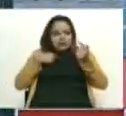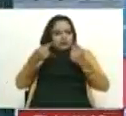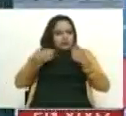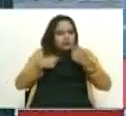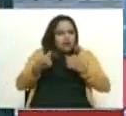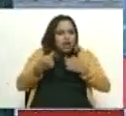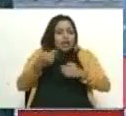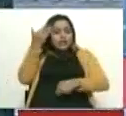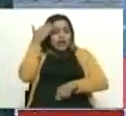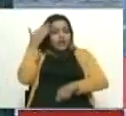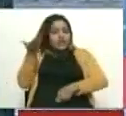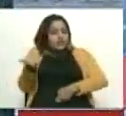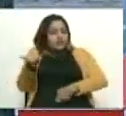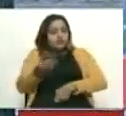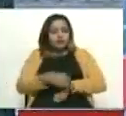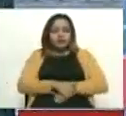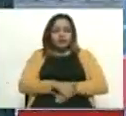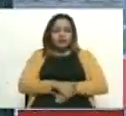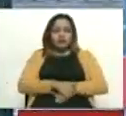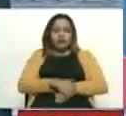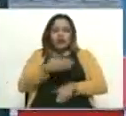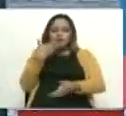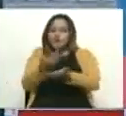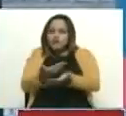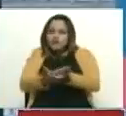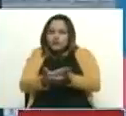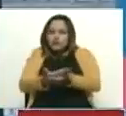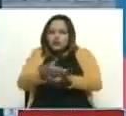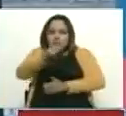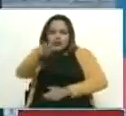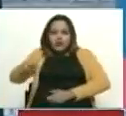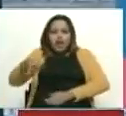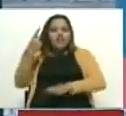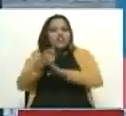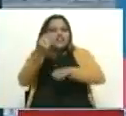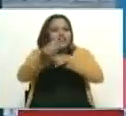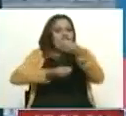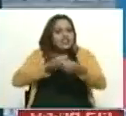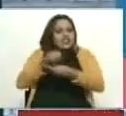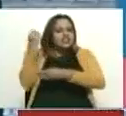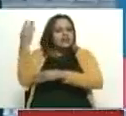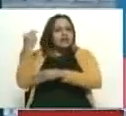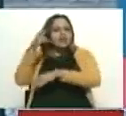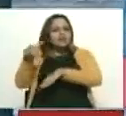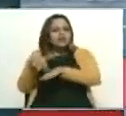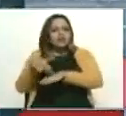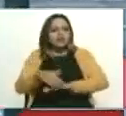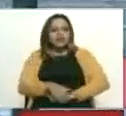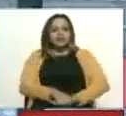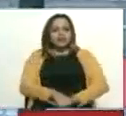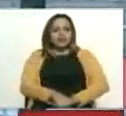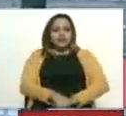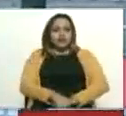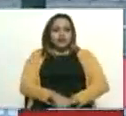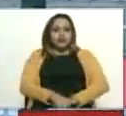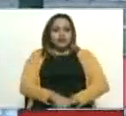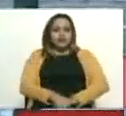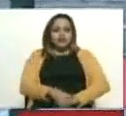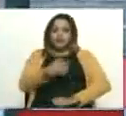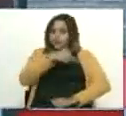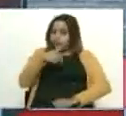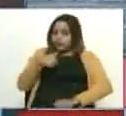saber los testimonios de lo que debe hacer la Asamblea Nacional, porque nosotros